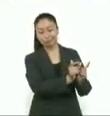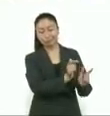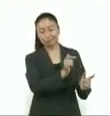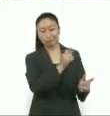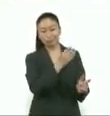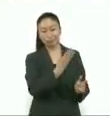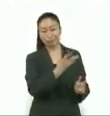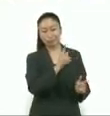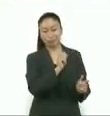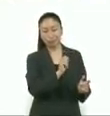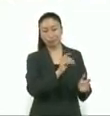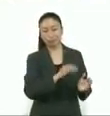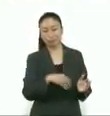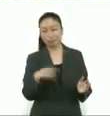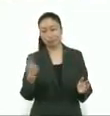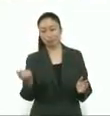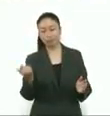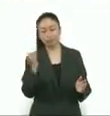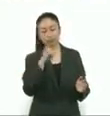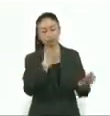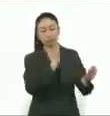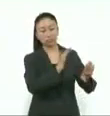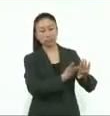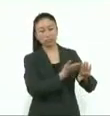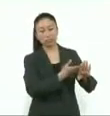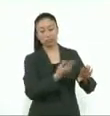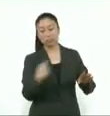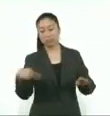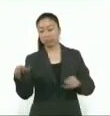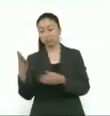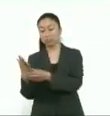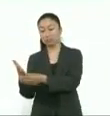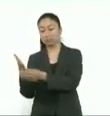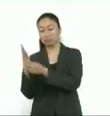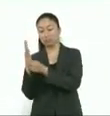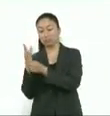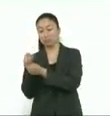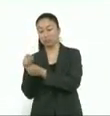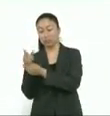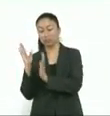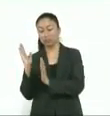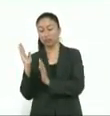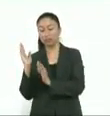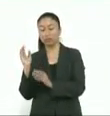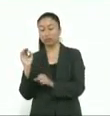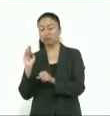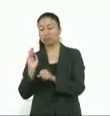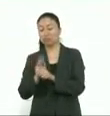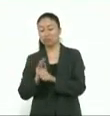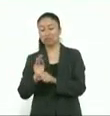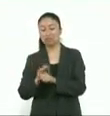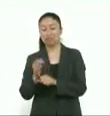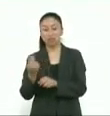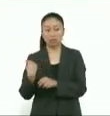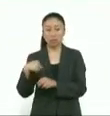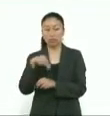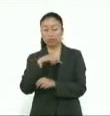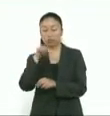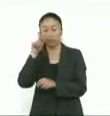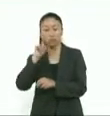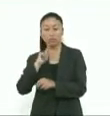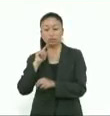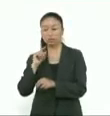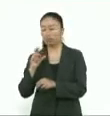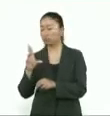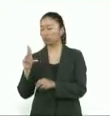querido erigir como los defensores de las luchas de las mujeres. ¡Falso! Nada